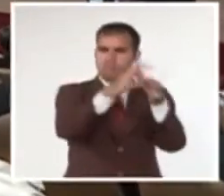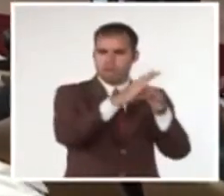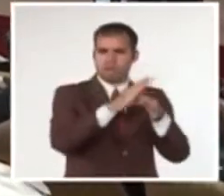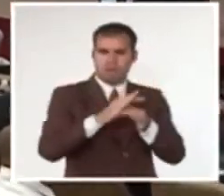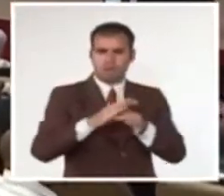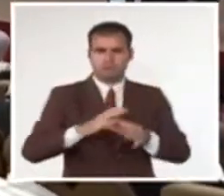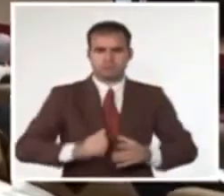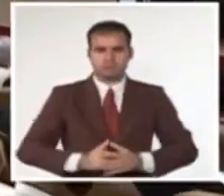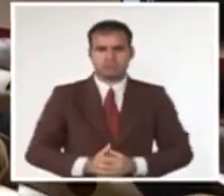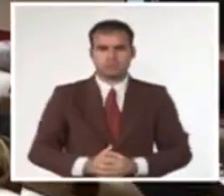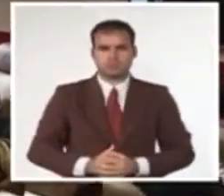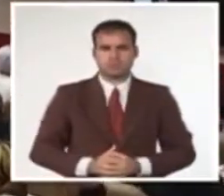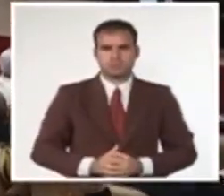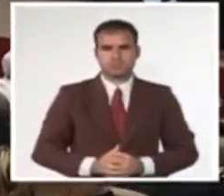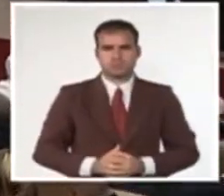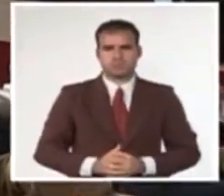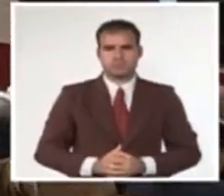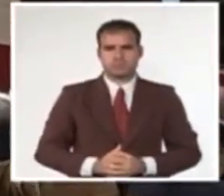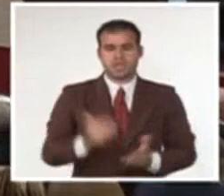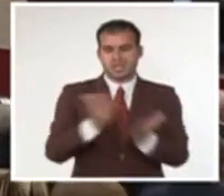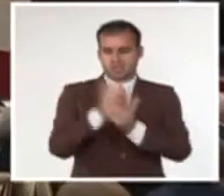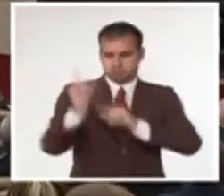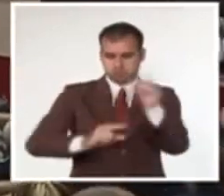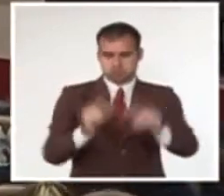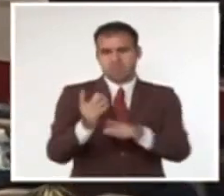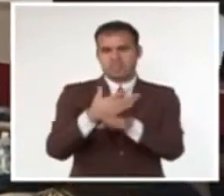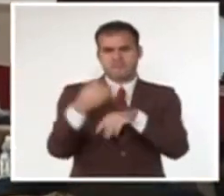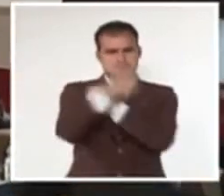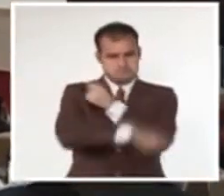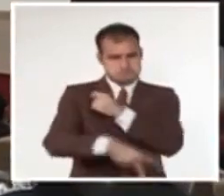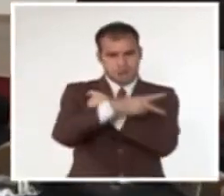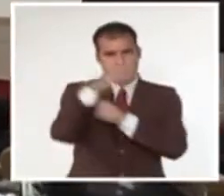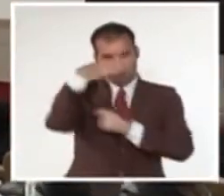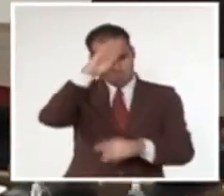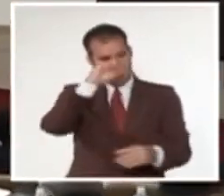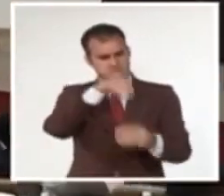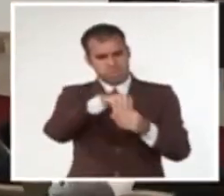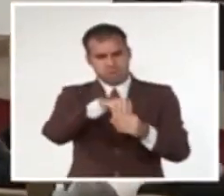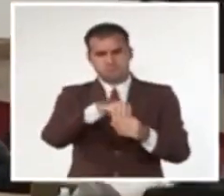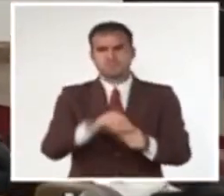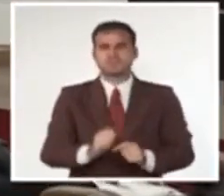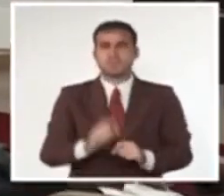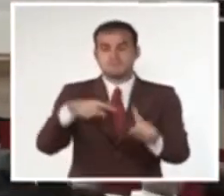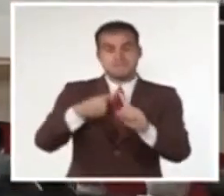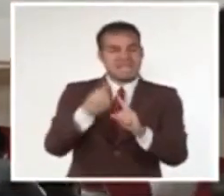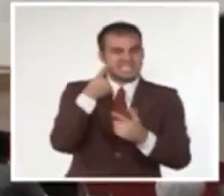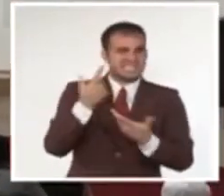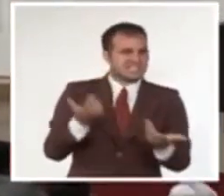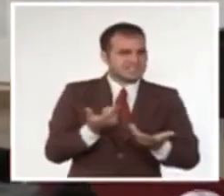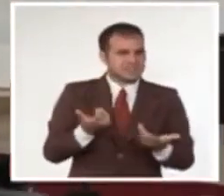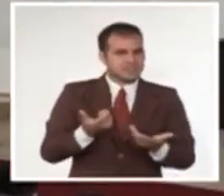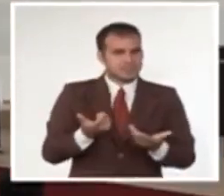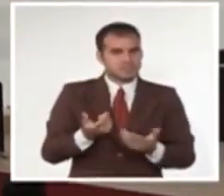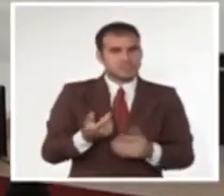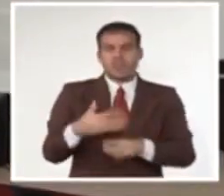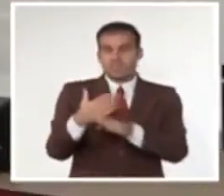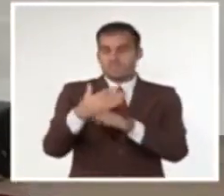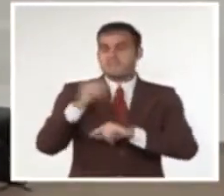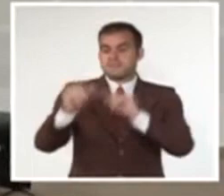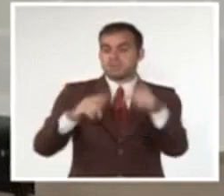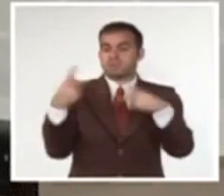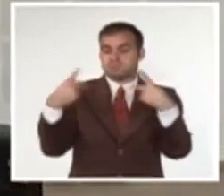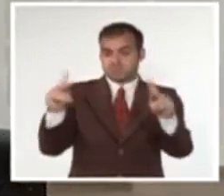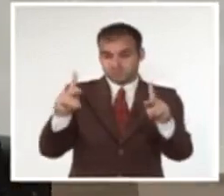La significativa presencia de estudiantes de varias naciones en Cuba y la práctica enriquecedora de decenas de miles de